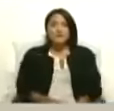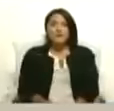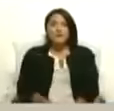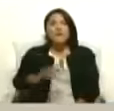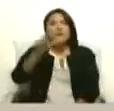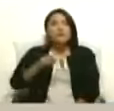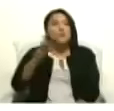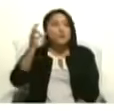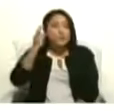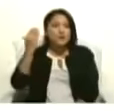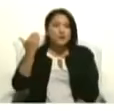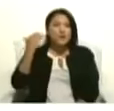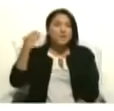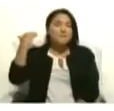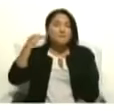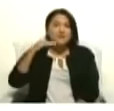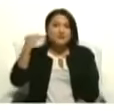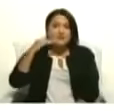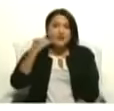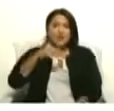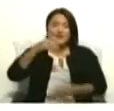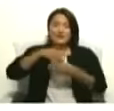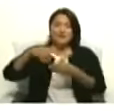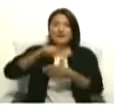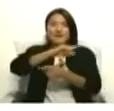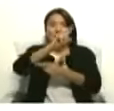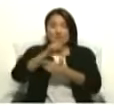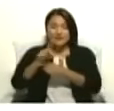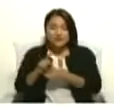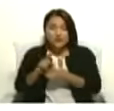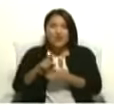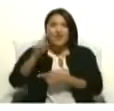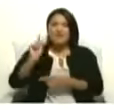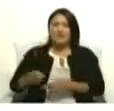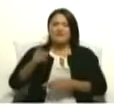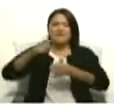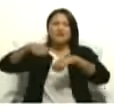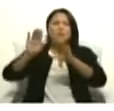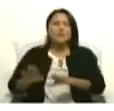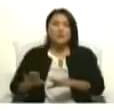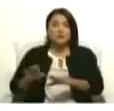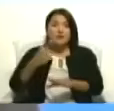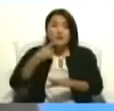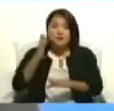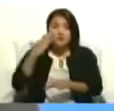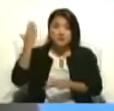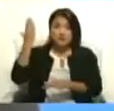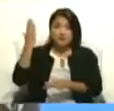Machado el referéndum sobre el esquivo debe suspenderse